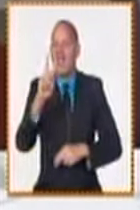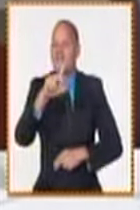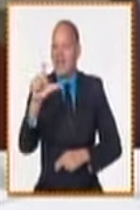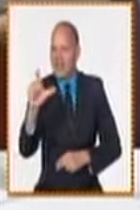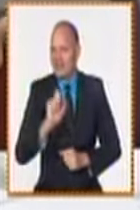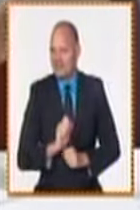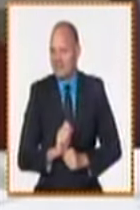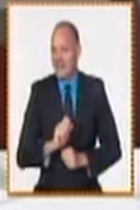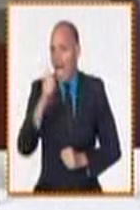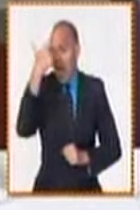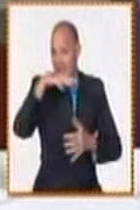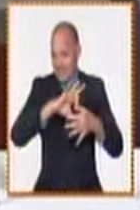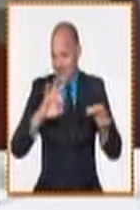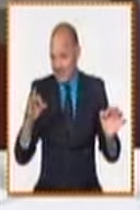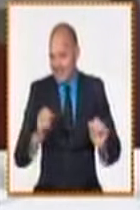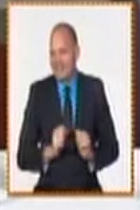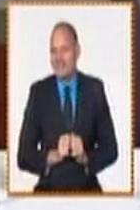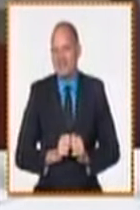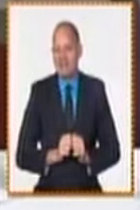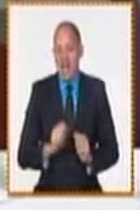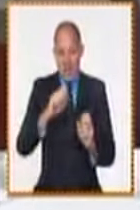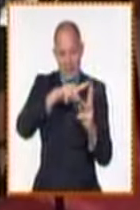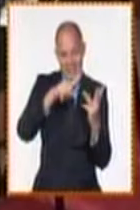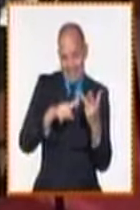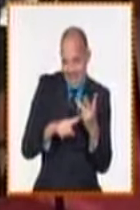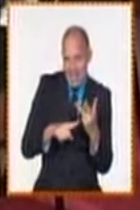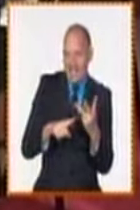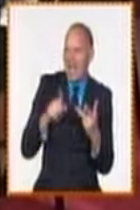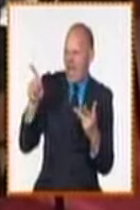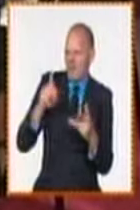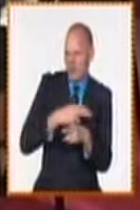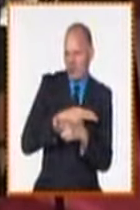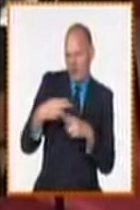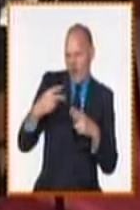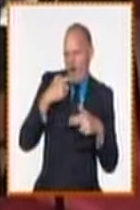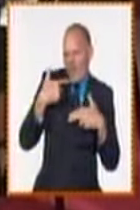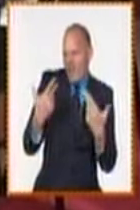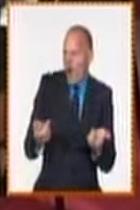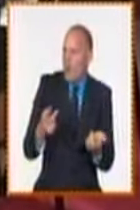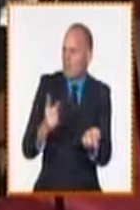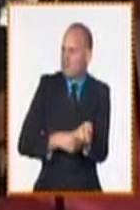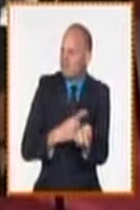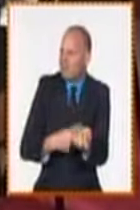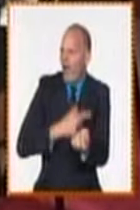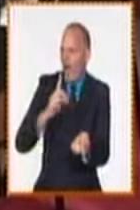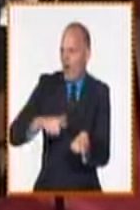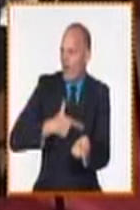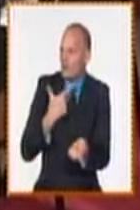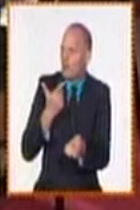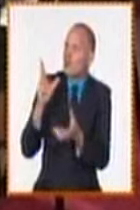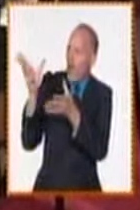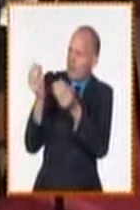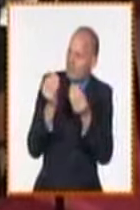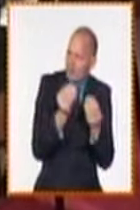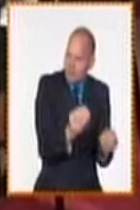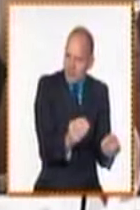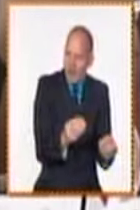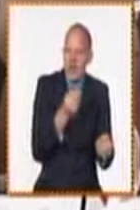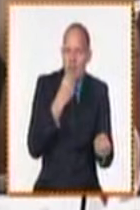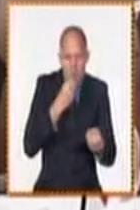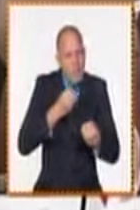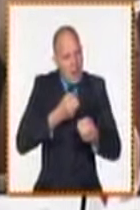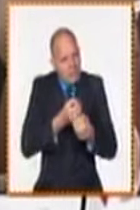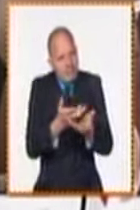trajeron lo más significativo de su historia, de sus tradiciones, de su cultura. Bueno, es parte también